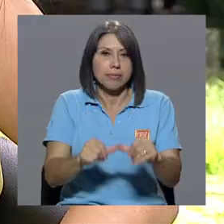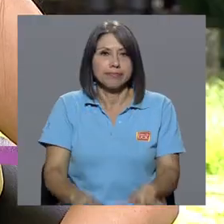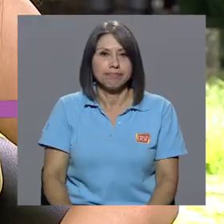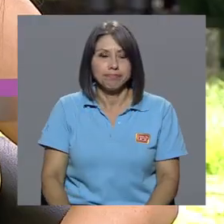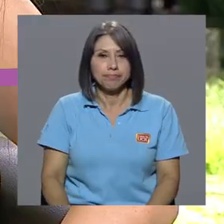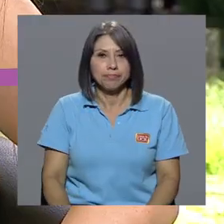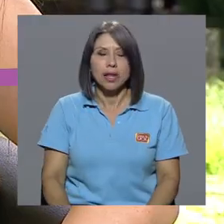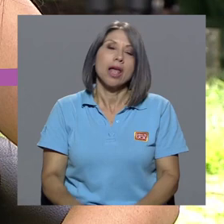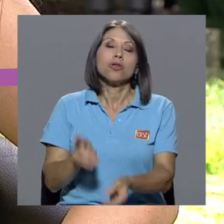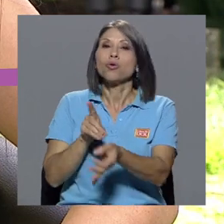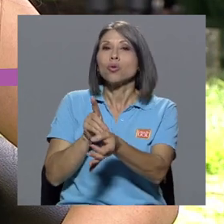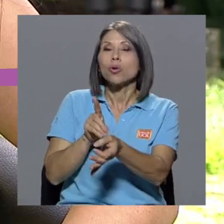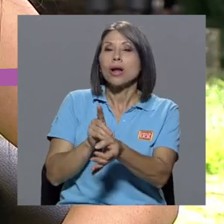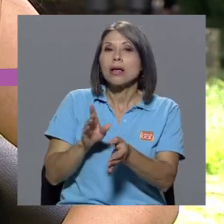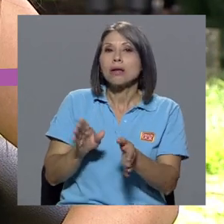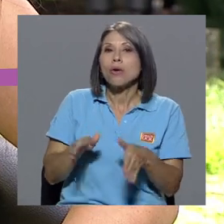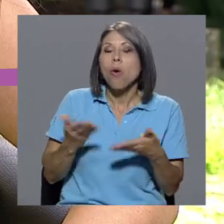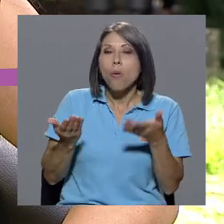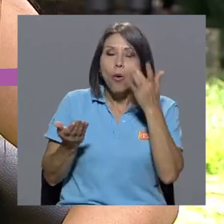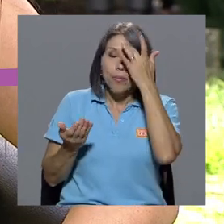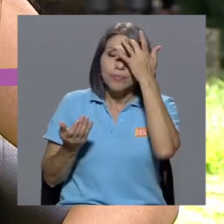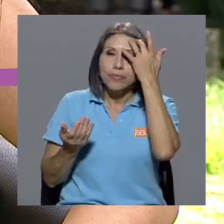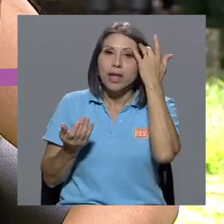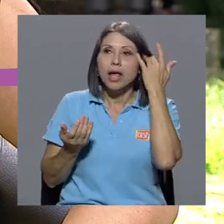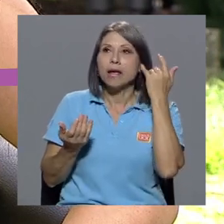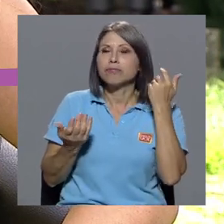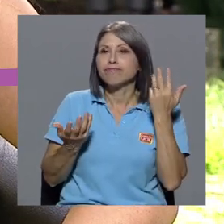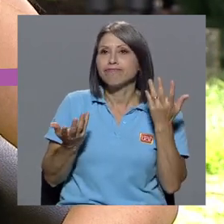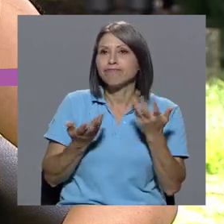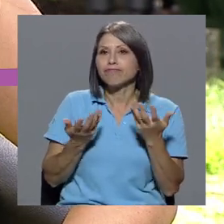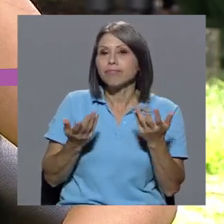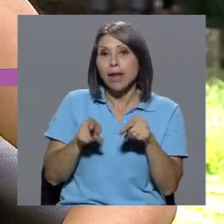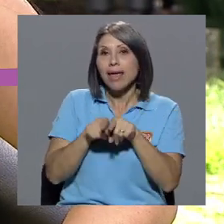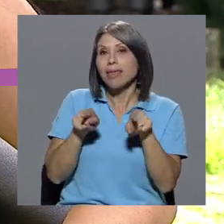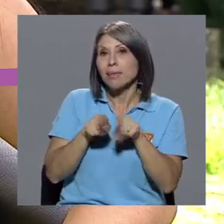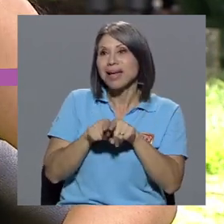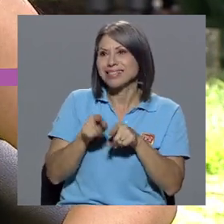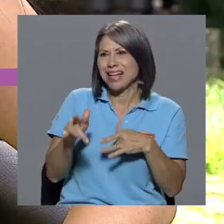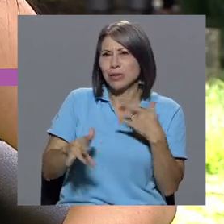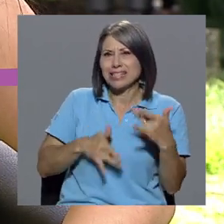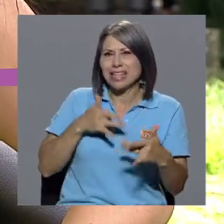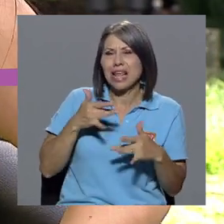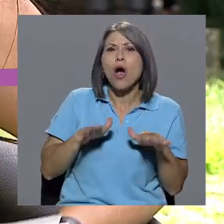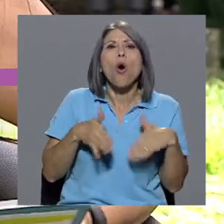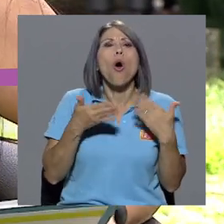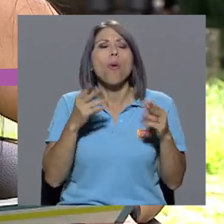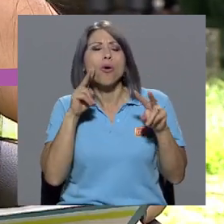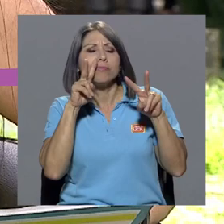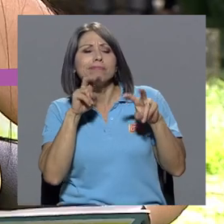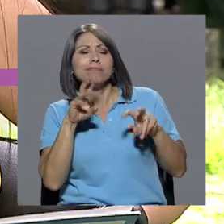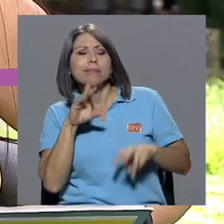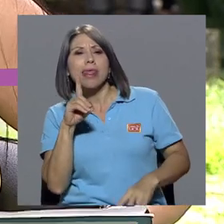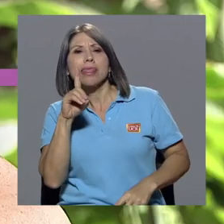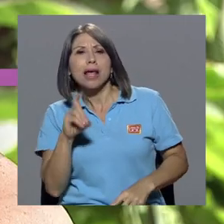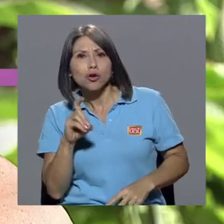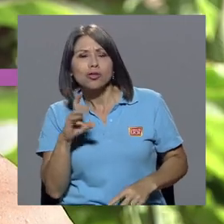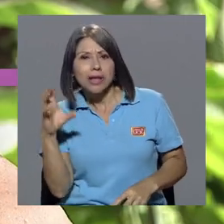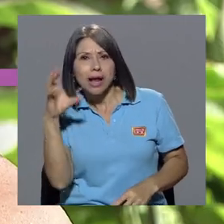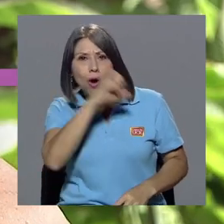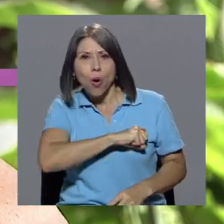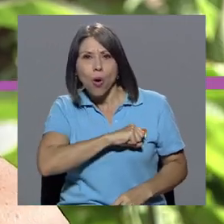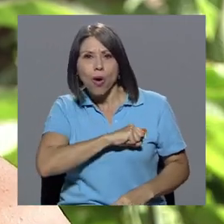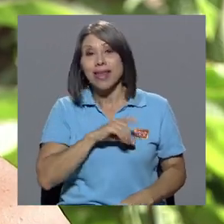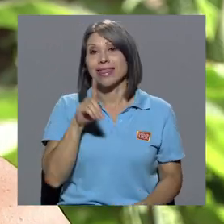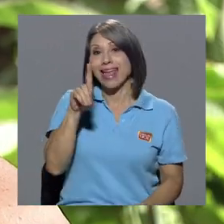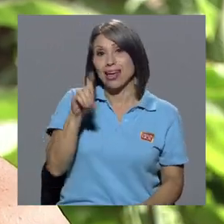permanente. Doctora, ¿y cómo, digamos, además de los síntomas, cómo se diagnostica? Bueno, el